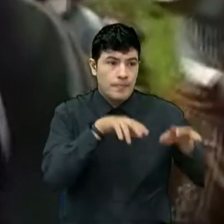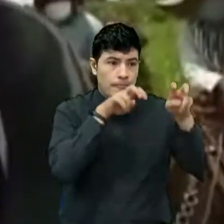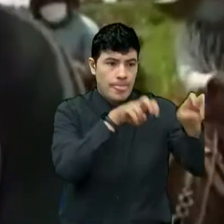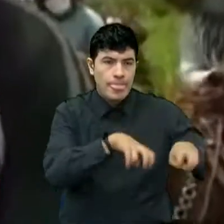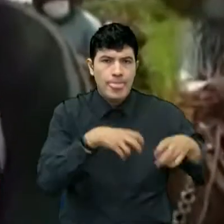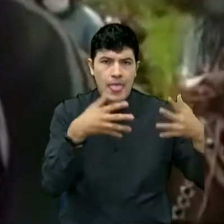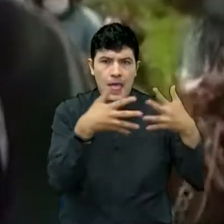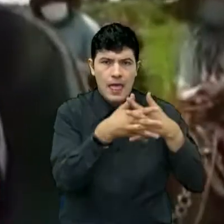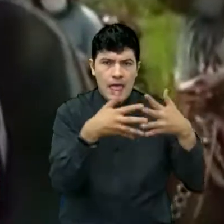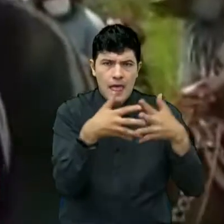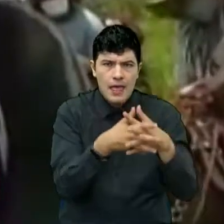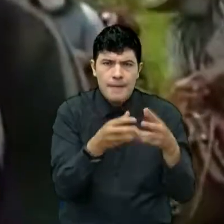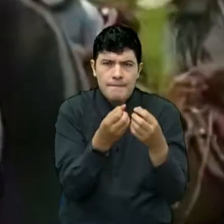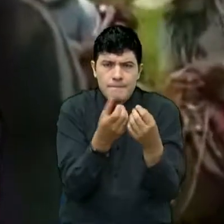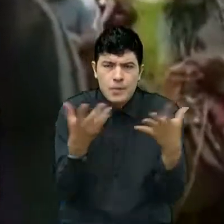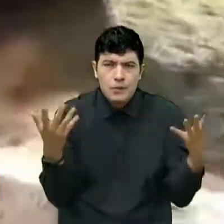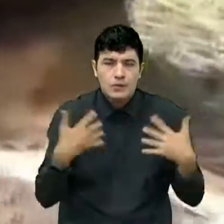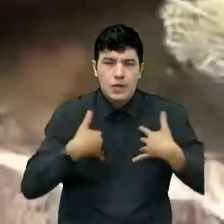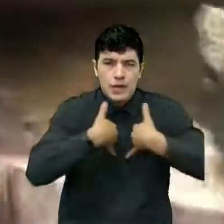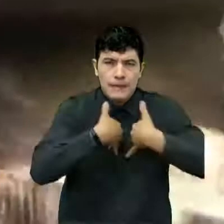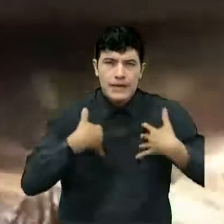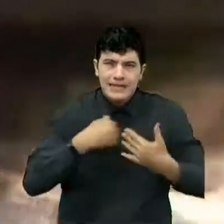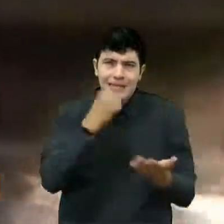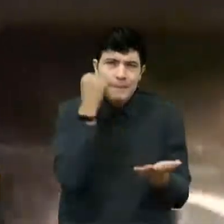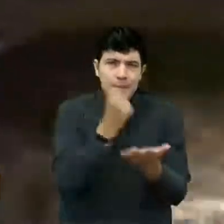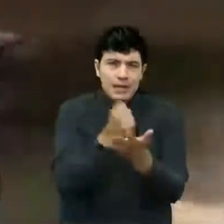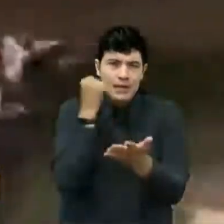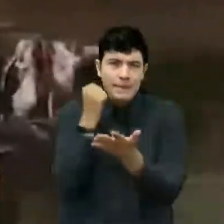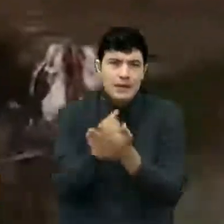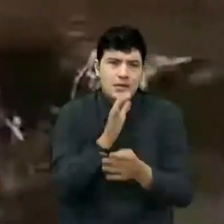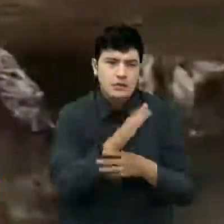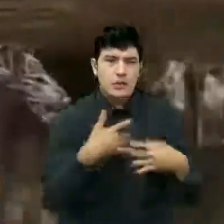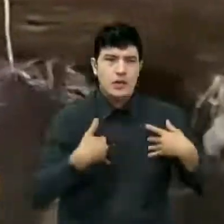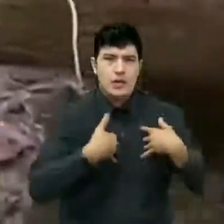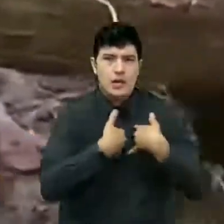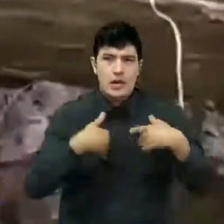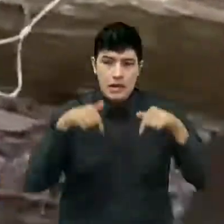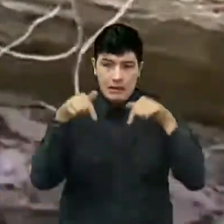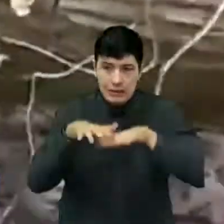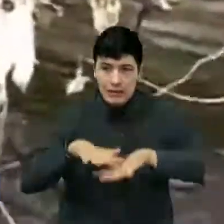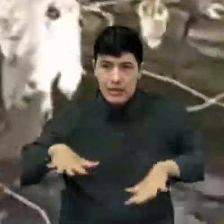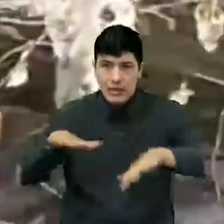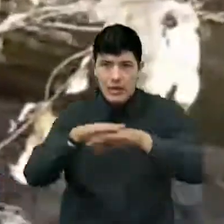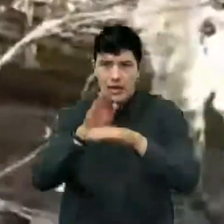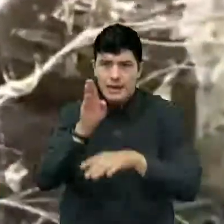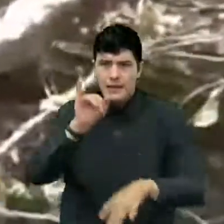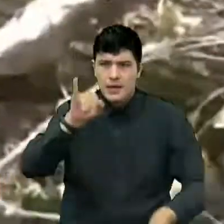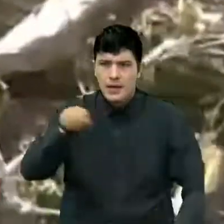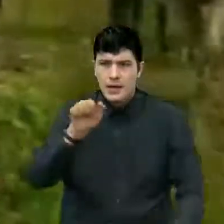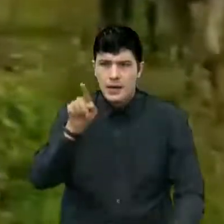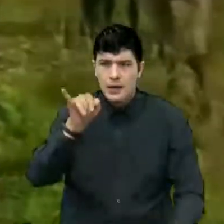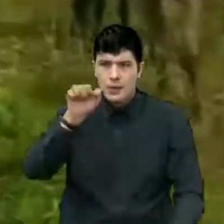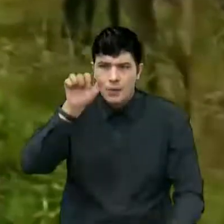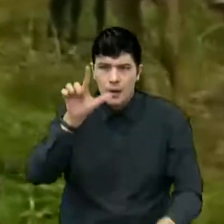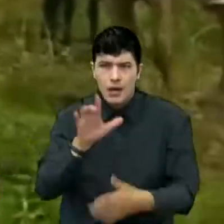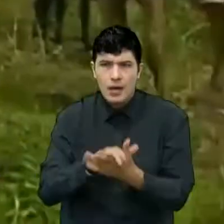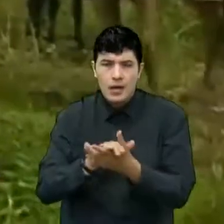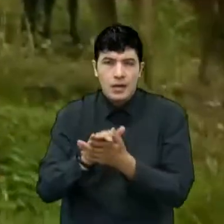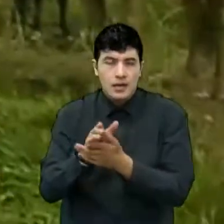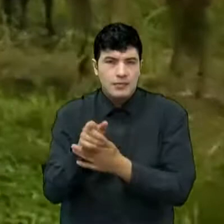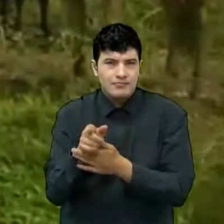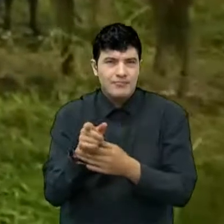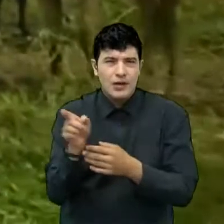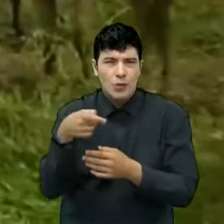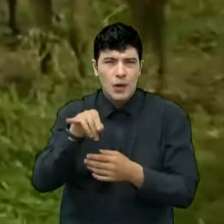matado muchísimos animales. No solamente las laderas de Bijagual, sino Bocas, Sitio Nuevo,